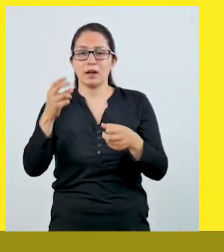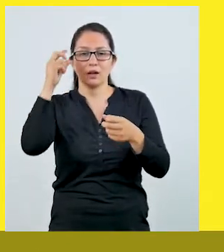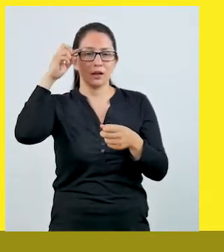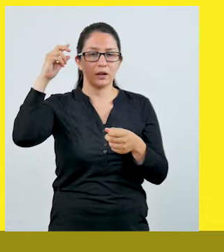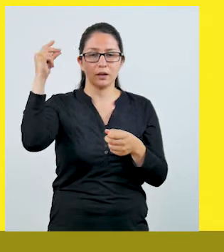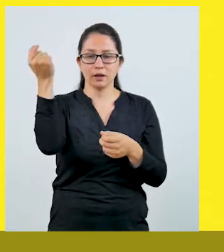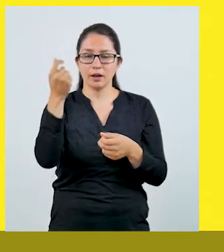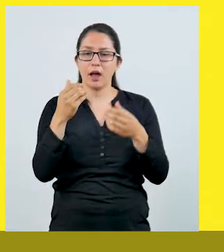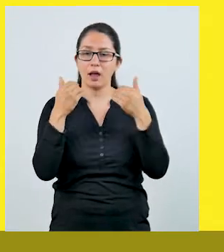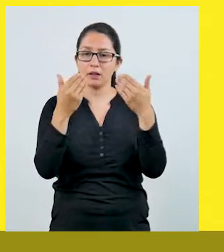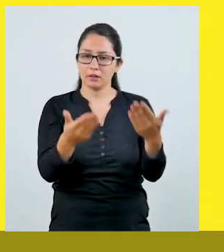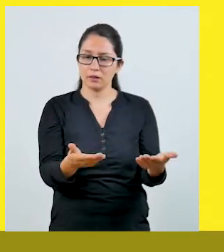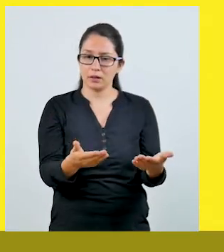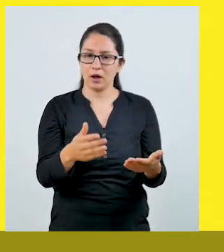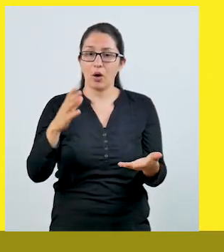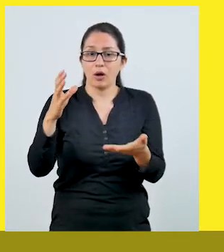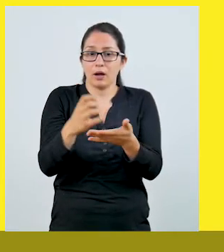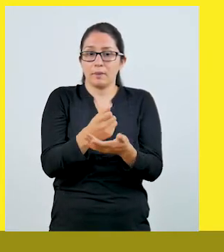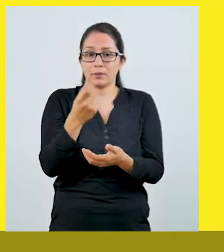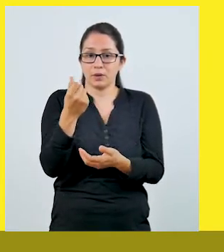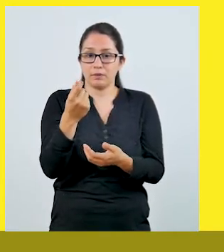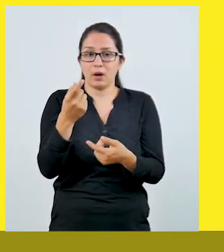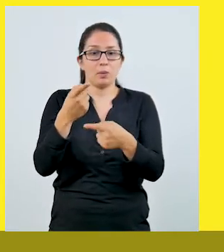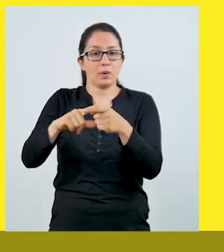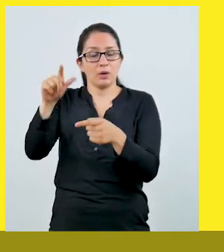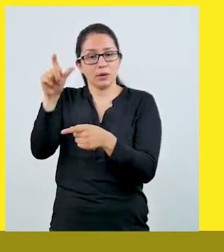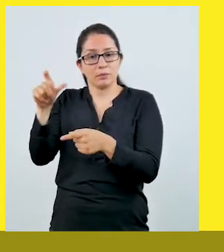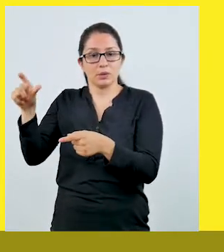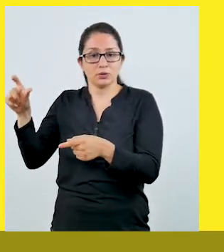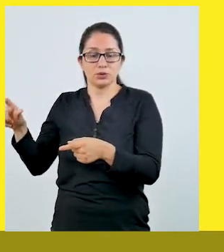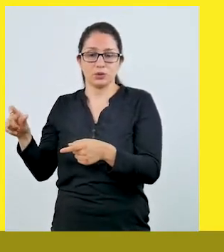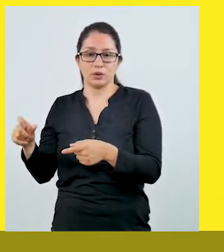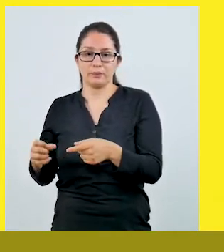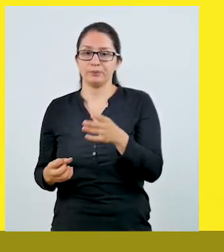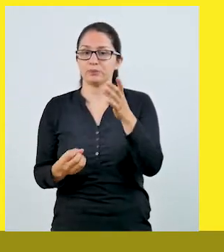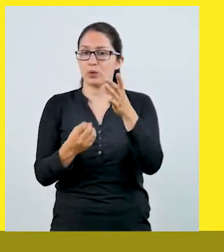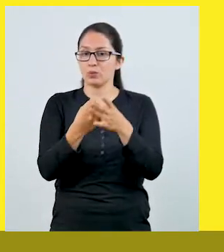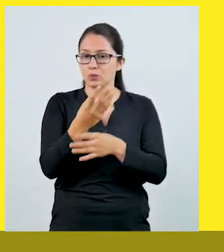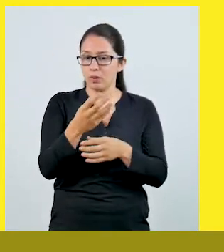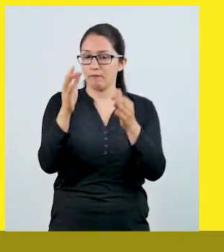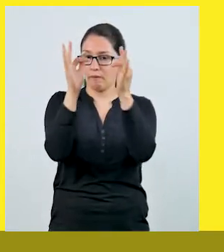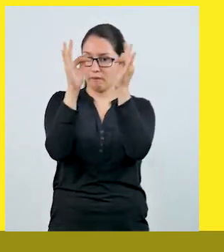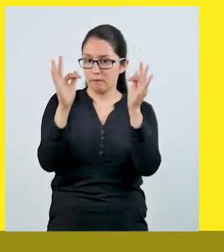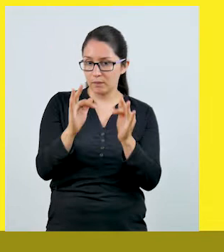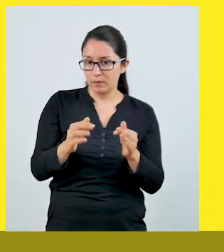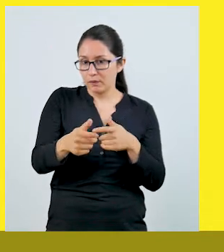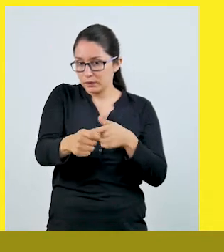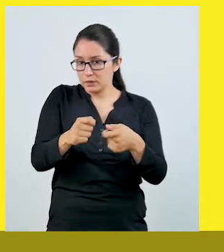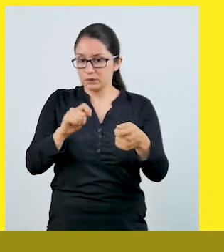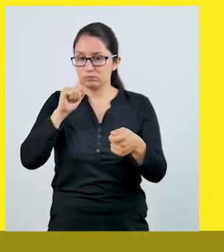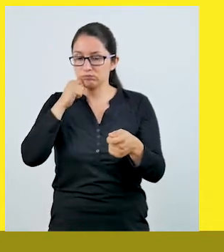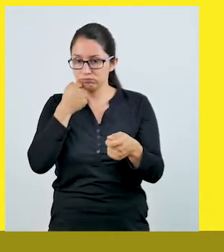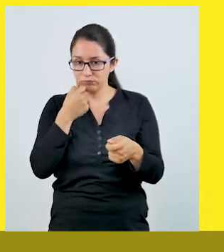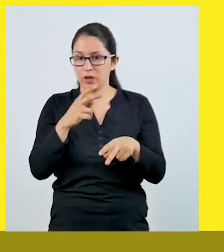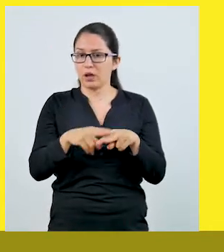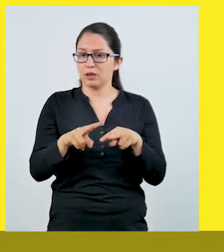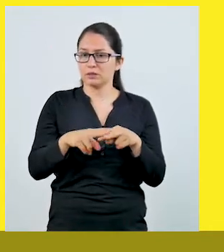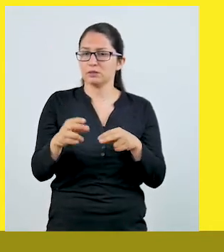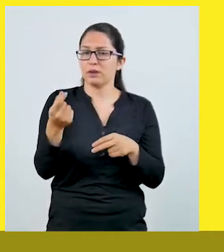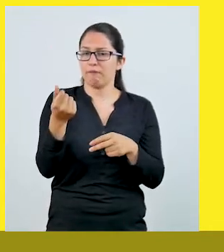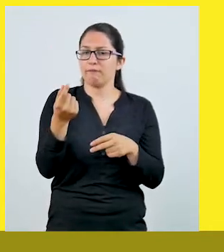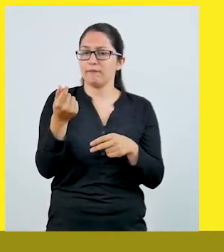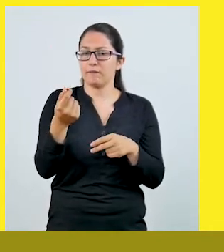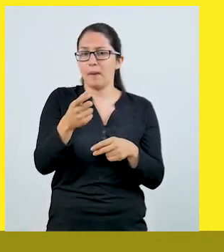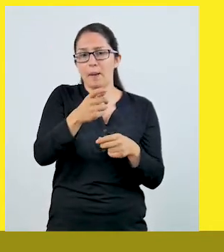para otras personas, donde la innovación en modelos de negocios consiste en crear valor para las empresas, los